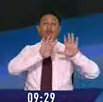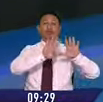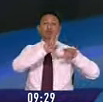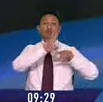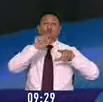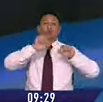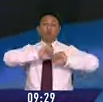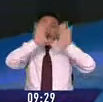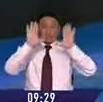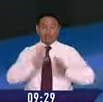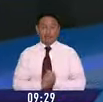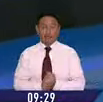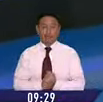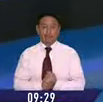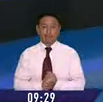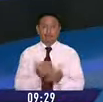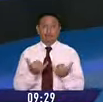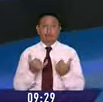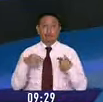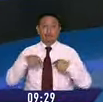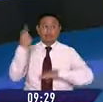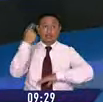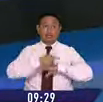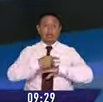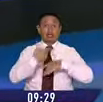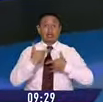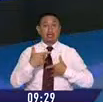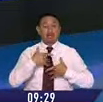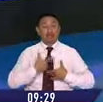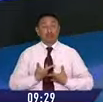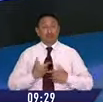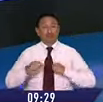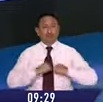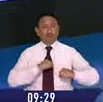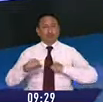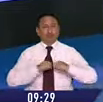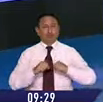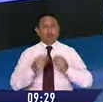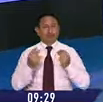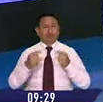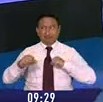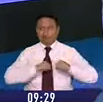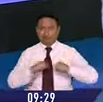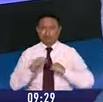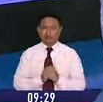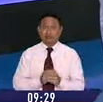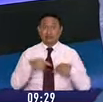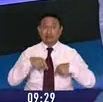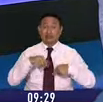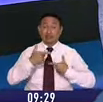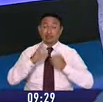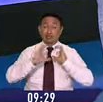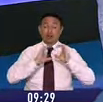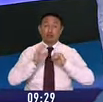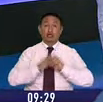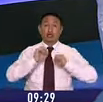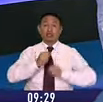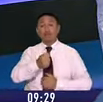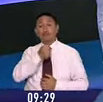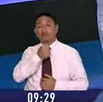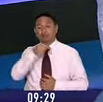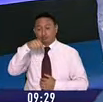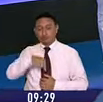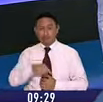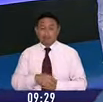En la mañana, esta jornada ha sido una jornada realmente ajetreada para la comunicación y el periodismo.